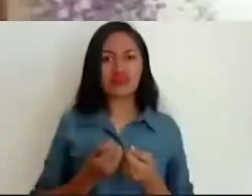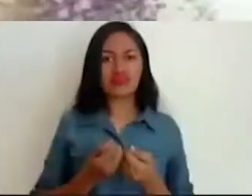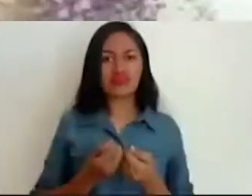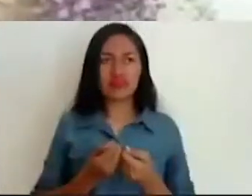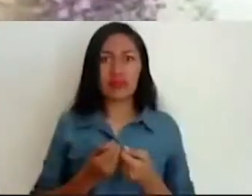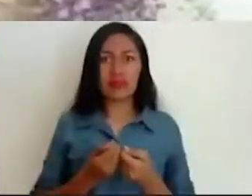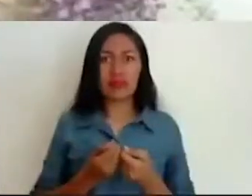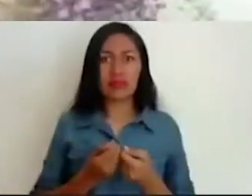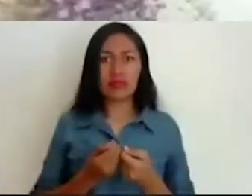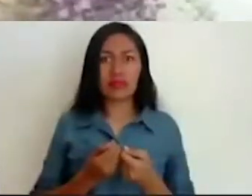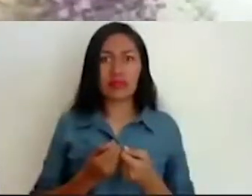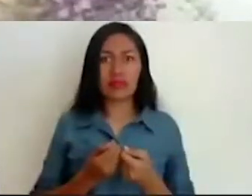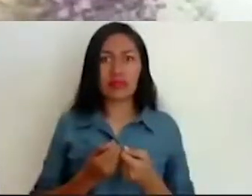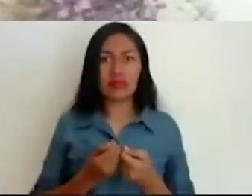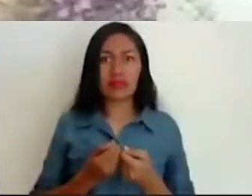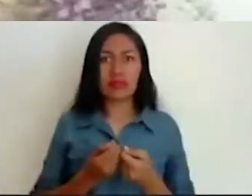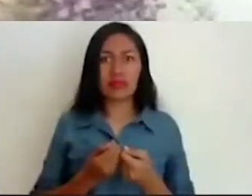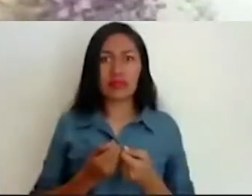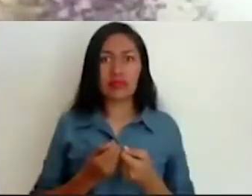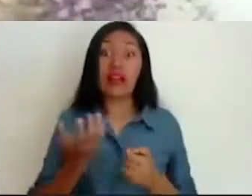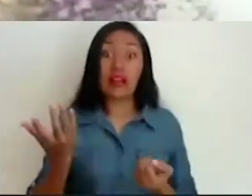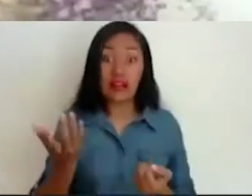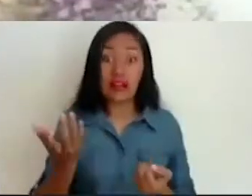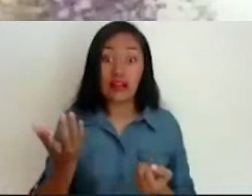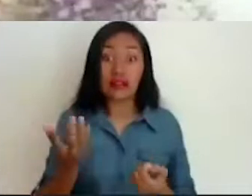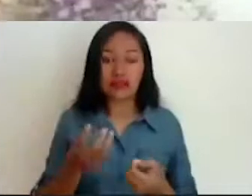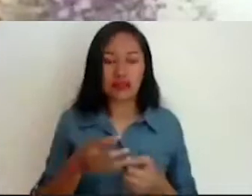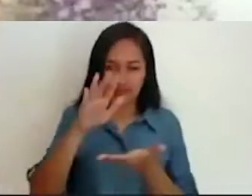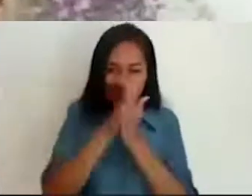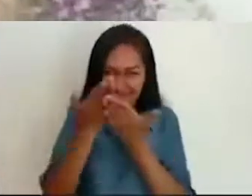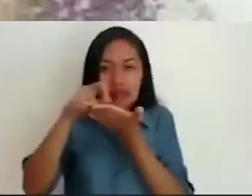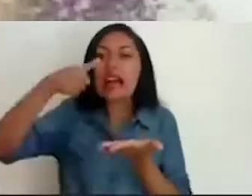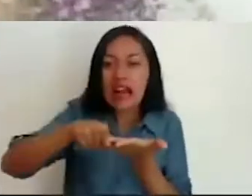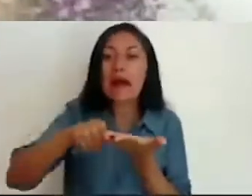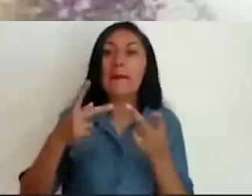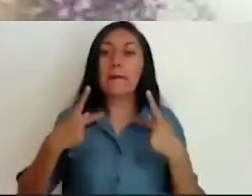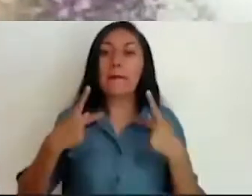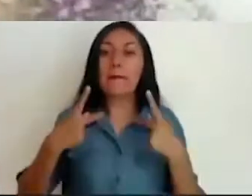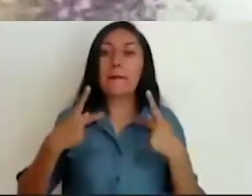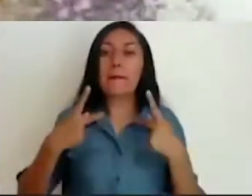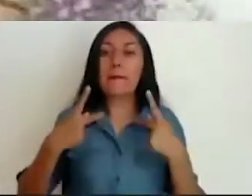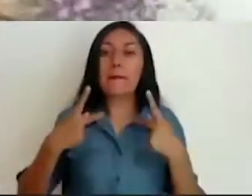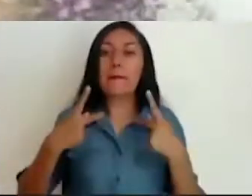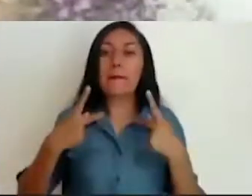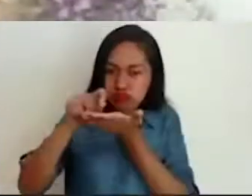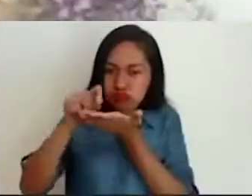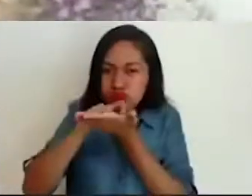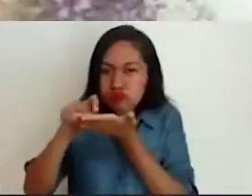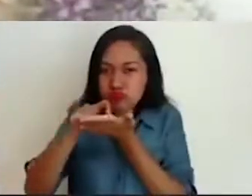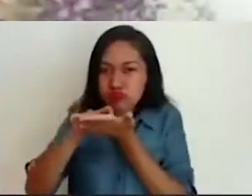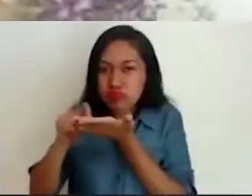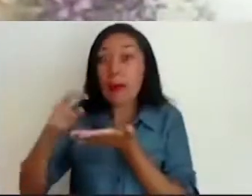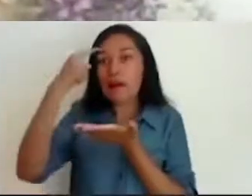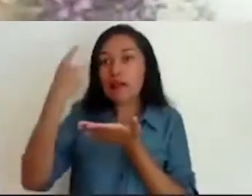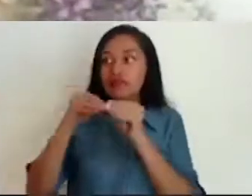de salud venecianos al capitán de la tripulación otomana hacia la propia república. Entonces, pues yo